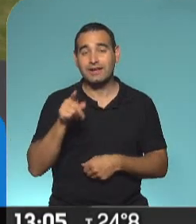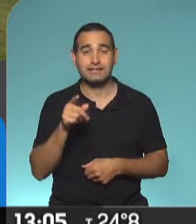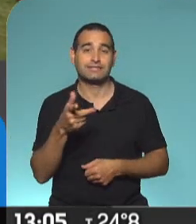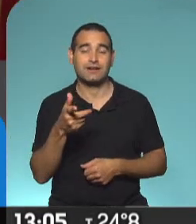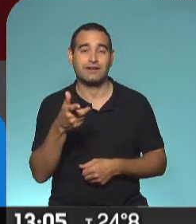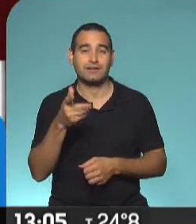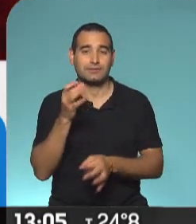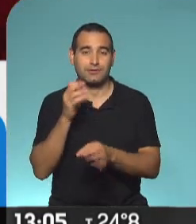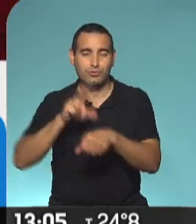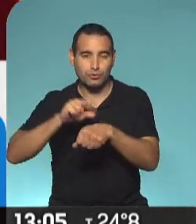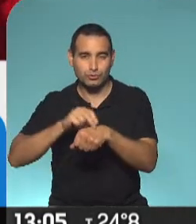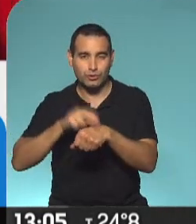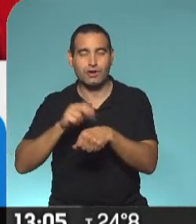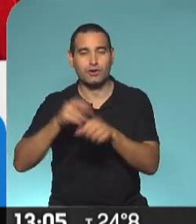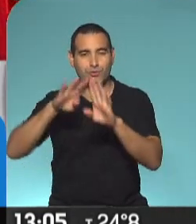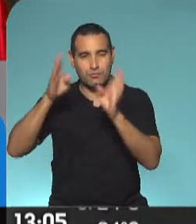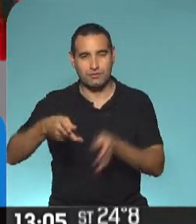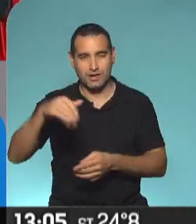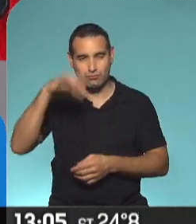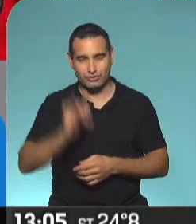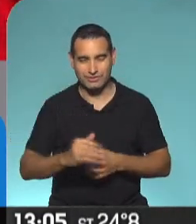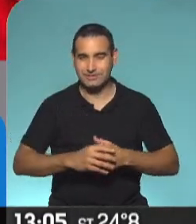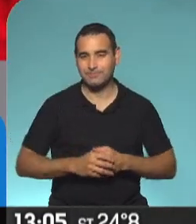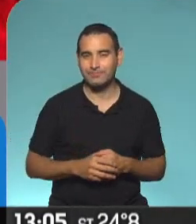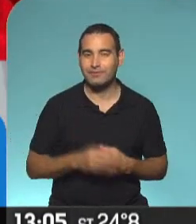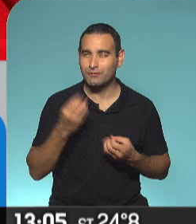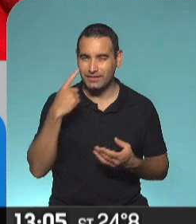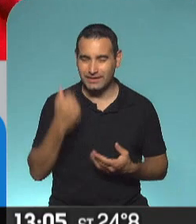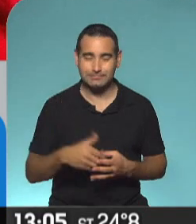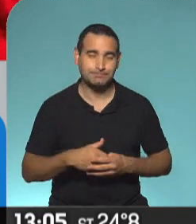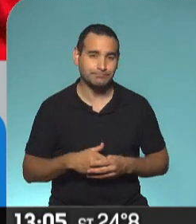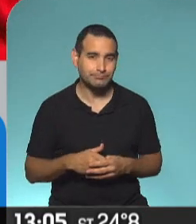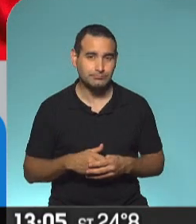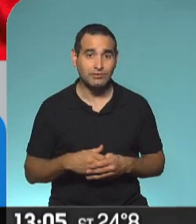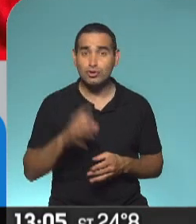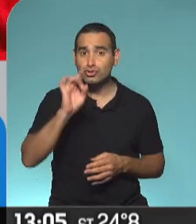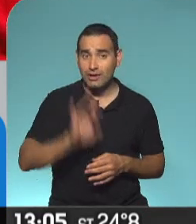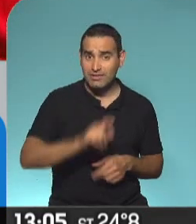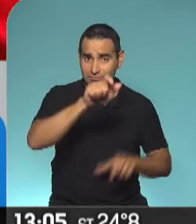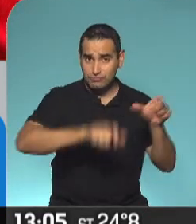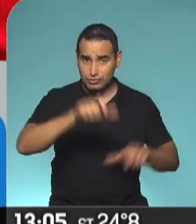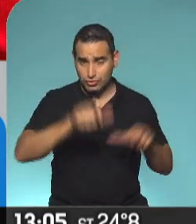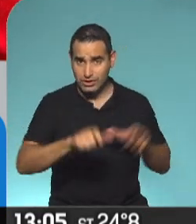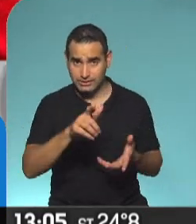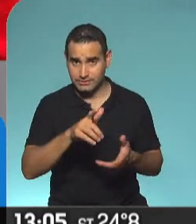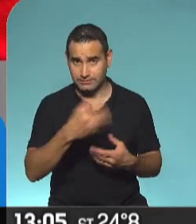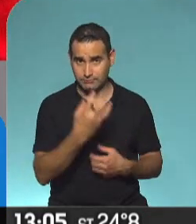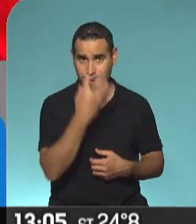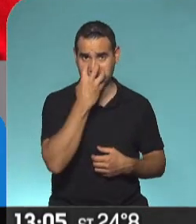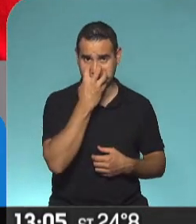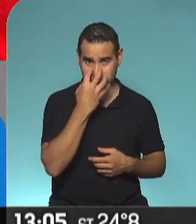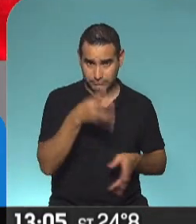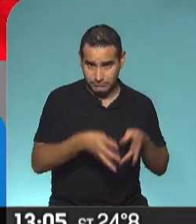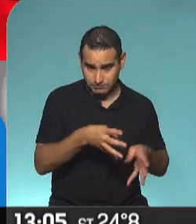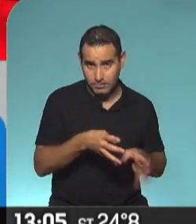Hospital Muñiz. ¿Cómo le va, doctora? ¿Qué tal? Buenas tardes. Muchas gracias por estar. Bueno, solamente hace efecto en aquellos pacientes con respiradores, es decir,